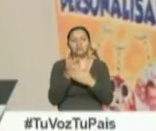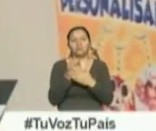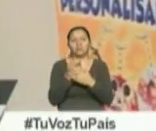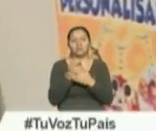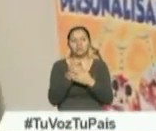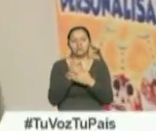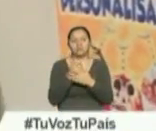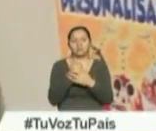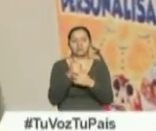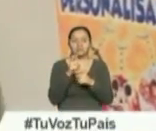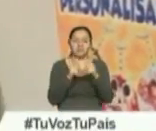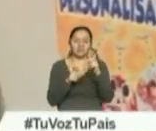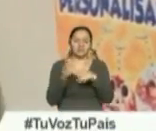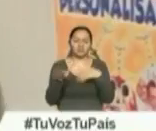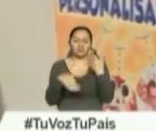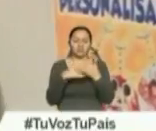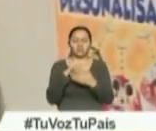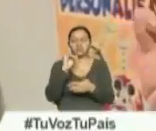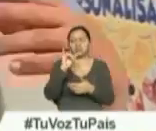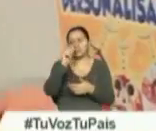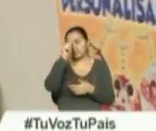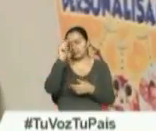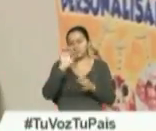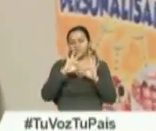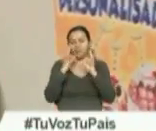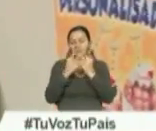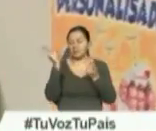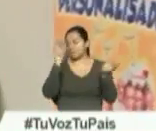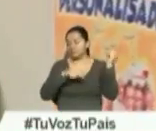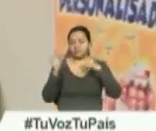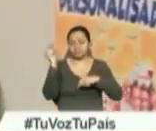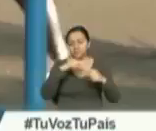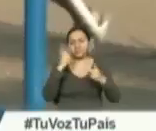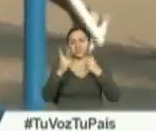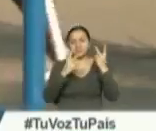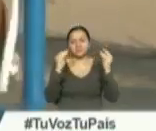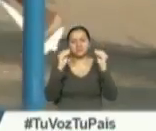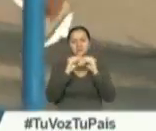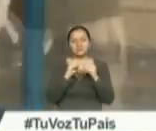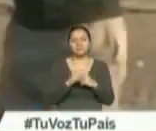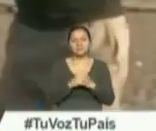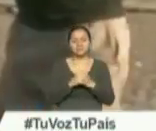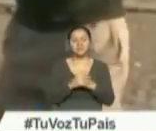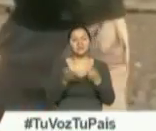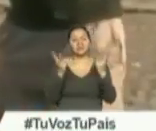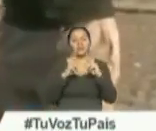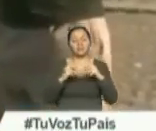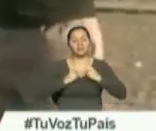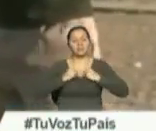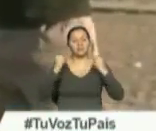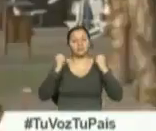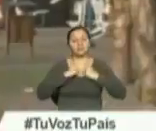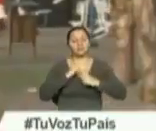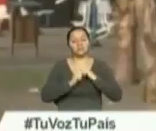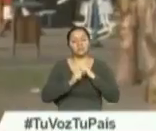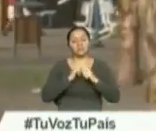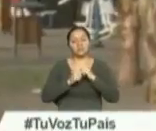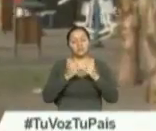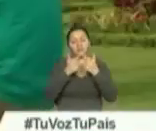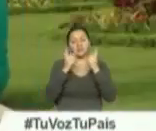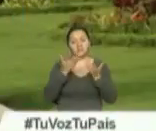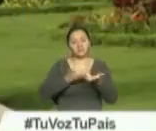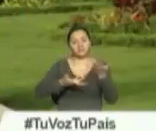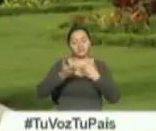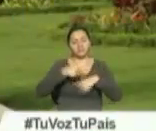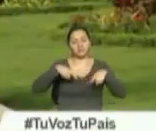que aquí casi todos los fines de semana todas las familias vienen y nos visitan aquí. Hay también gimnasio al aire libre, canchas,